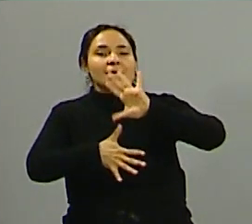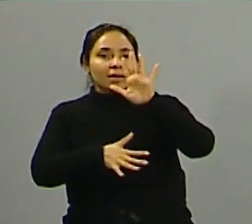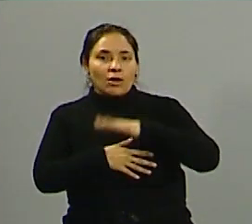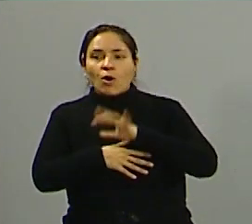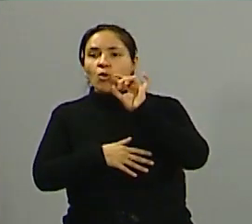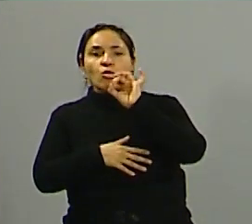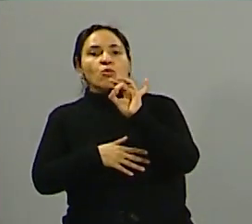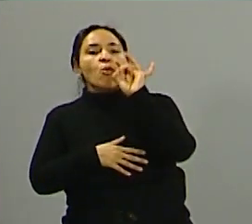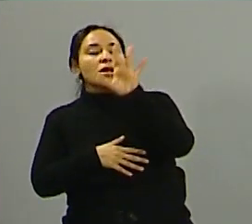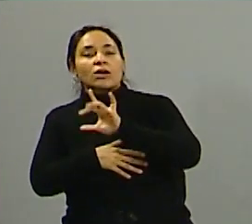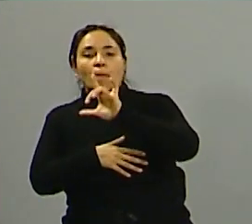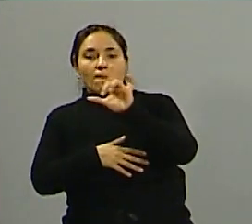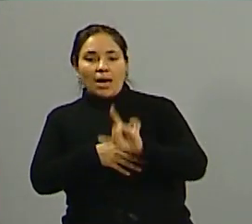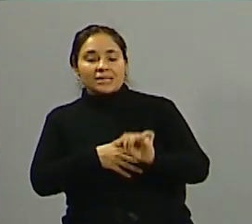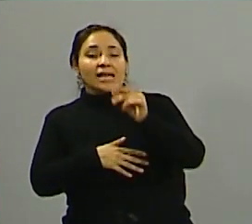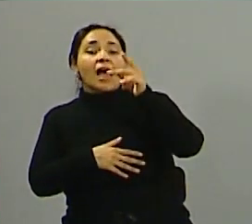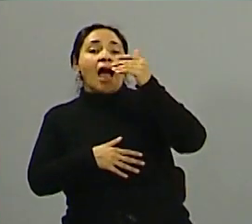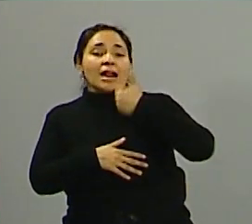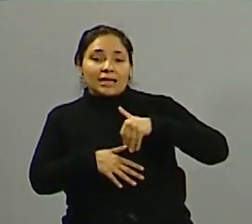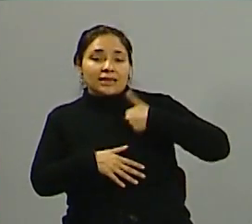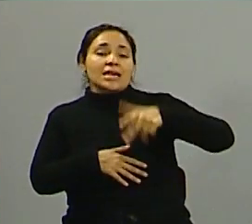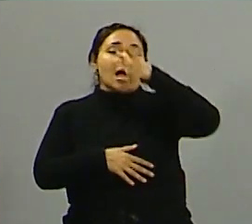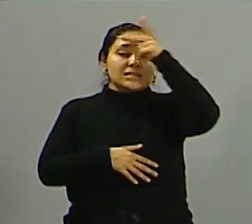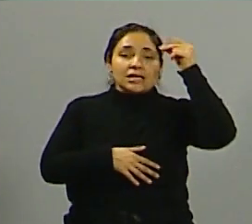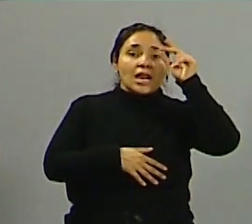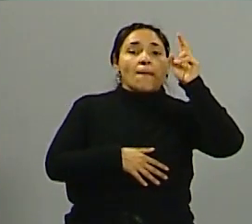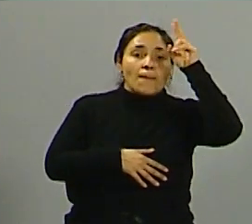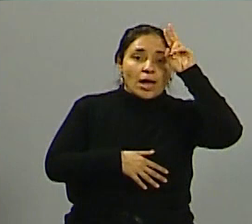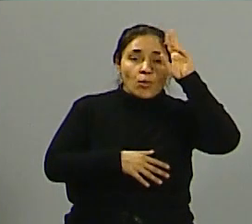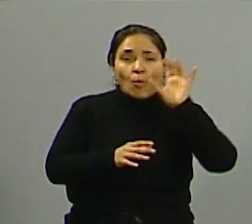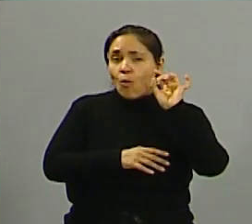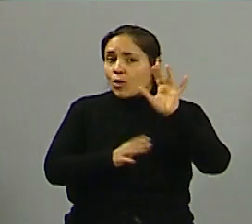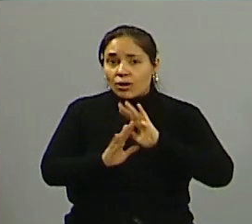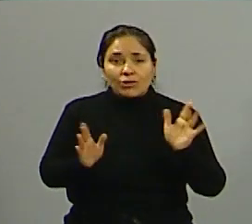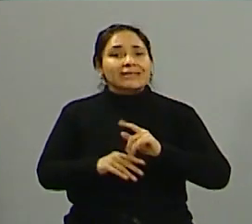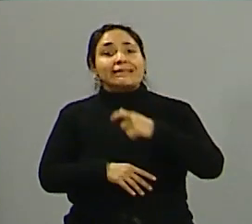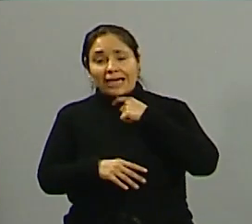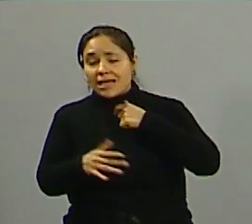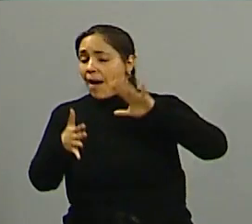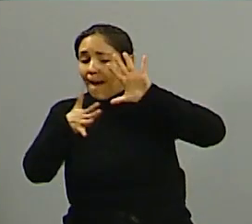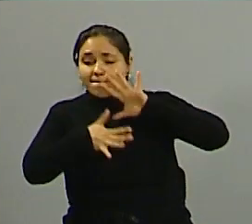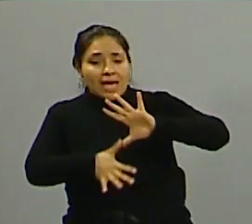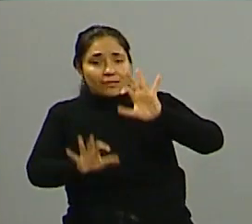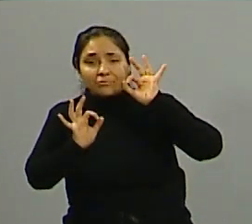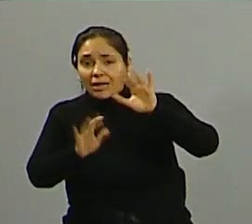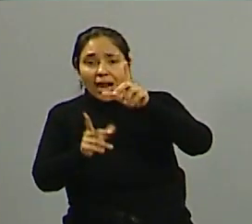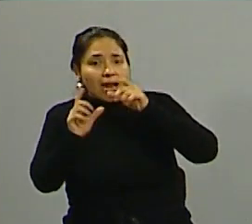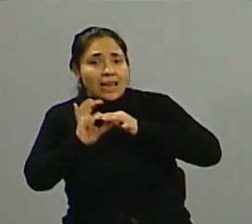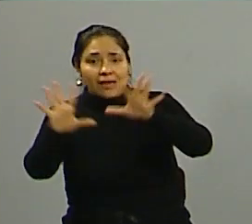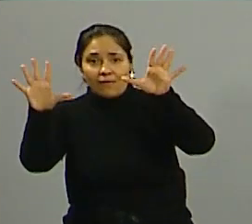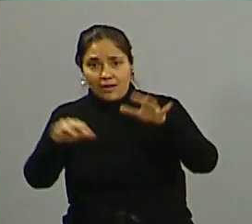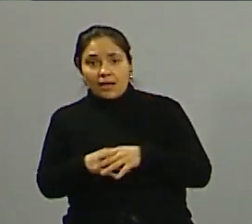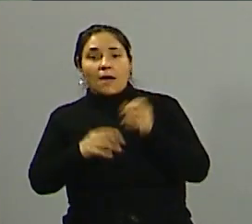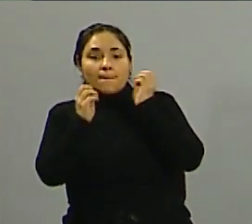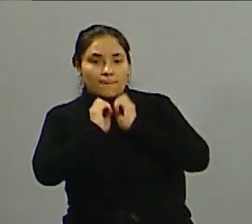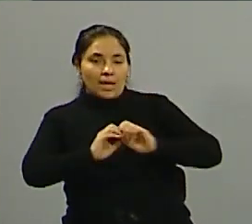Argentina, Chile y Perú, es liberar los pueblos de América. Lo que pasa es que cuando ellos ya empiezan en la campaña de Chile, y principalmente